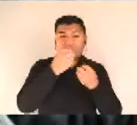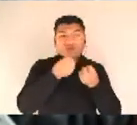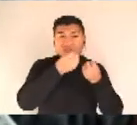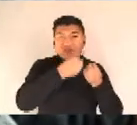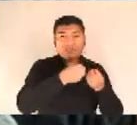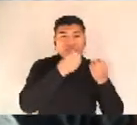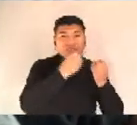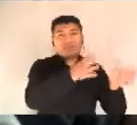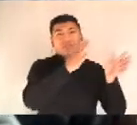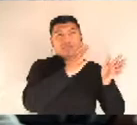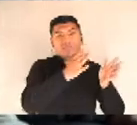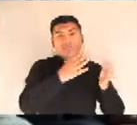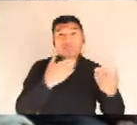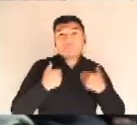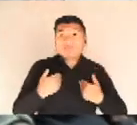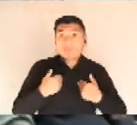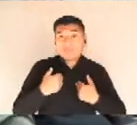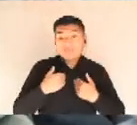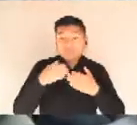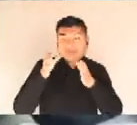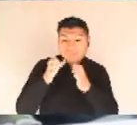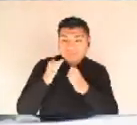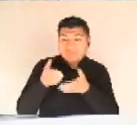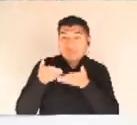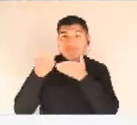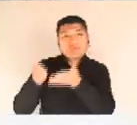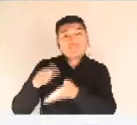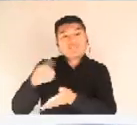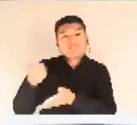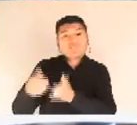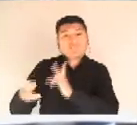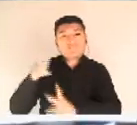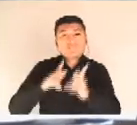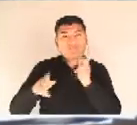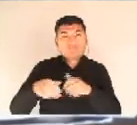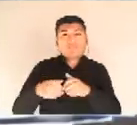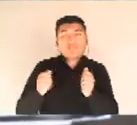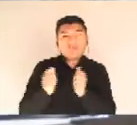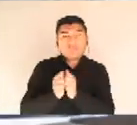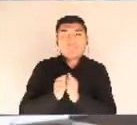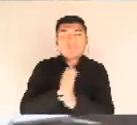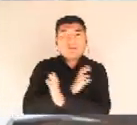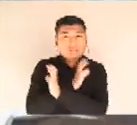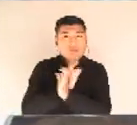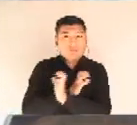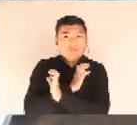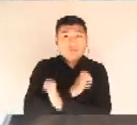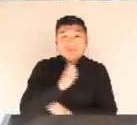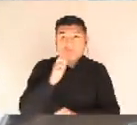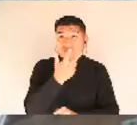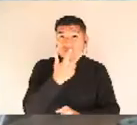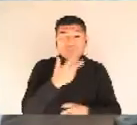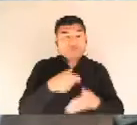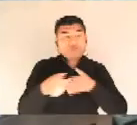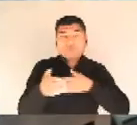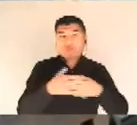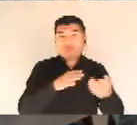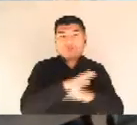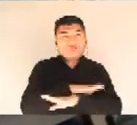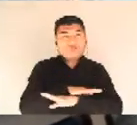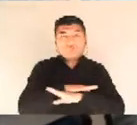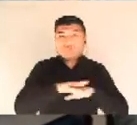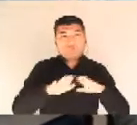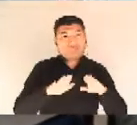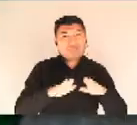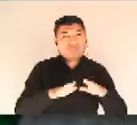segundo si tenemos algo de más darlo a los demás como obligación y tercero aunque no tengamos por demás